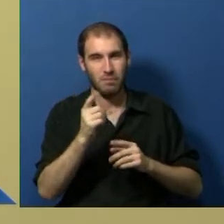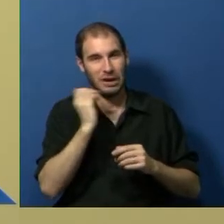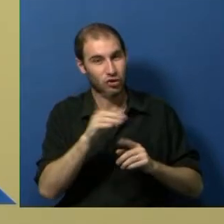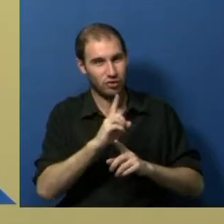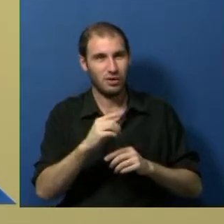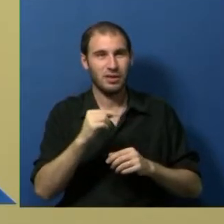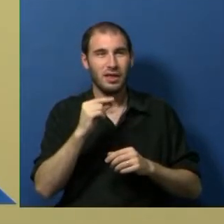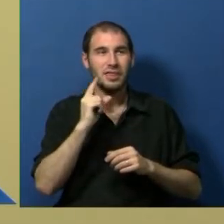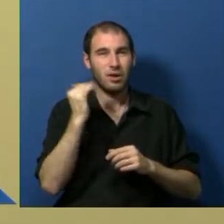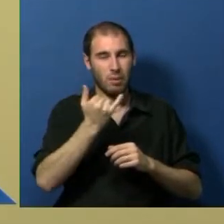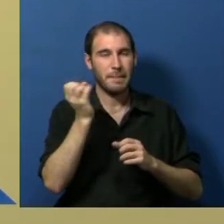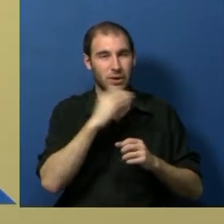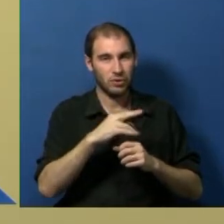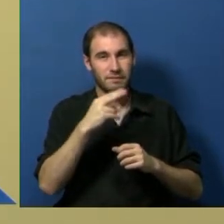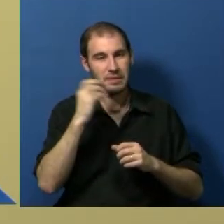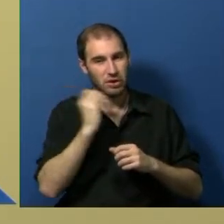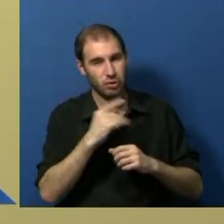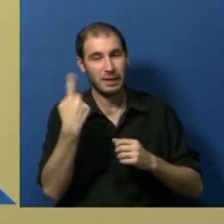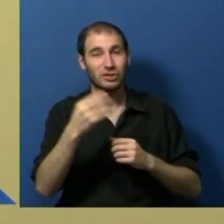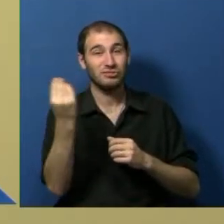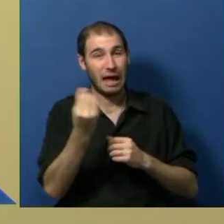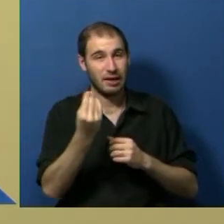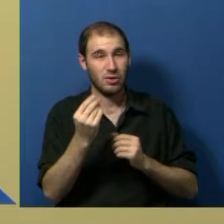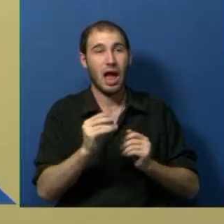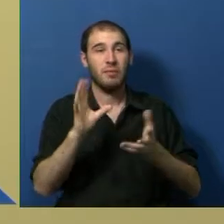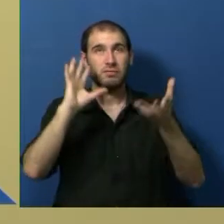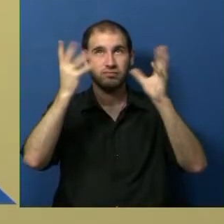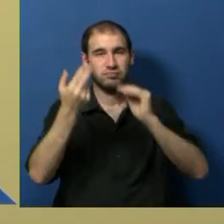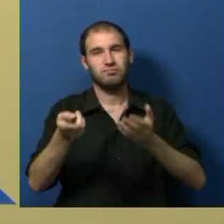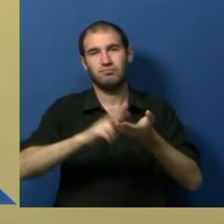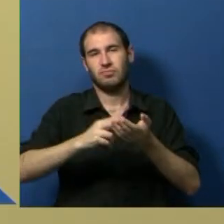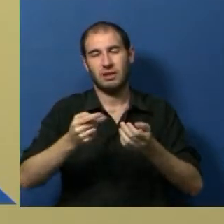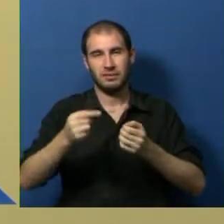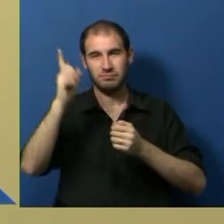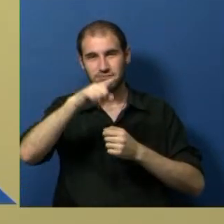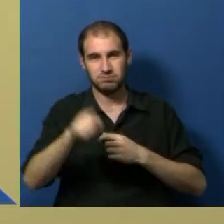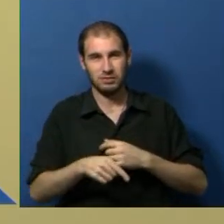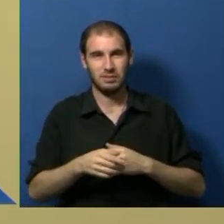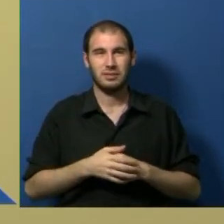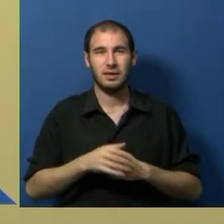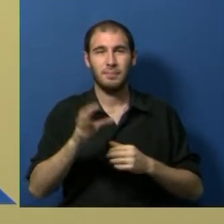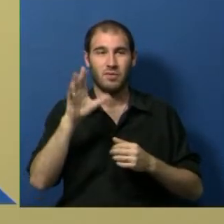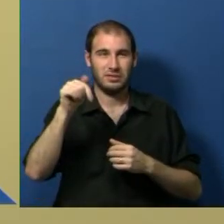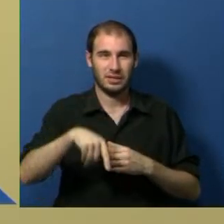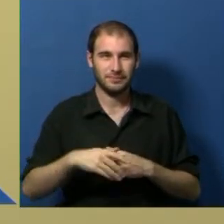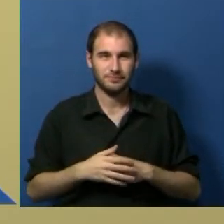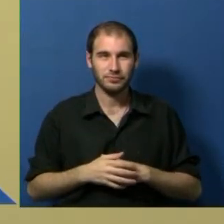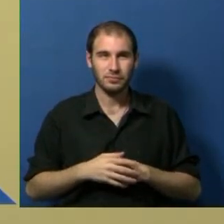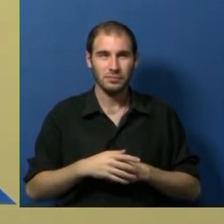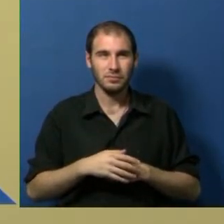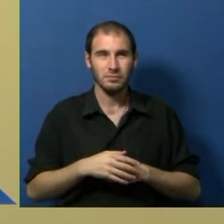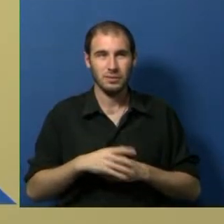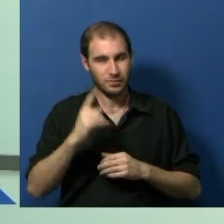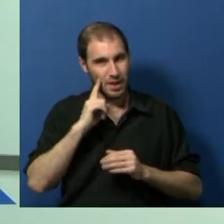mejorar a partir del jueves, bien, viernes, pero el sábado podría inestabilizarse nuevamente el tiempo en la provincia, así uh-huh, que hay que